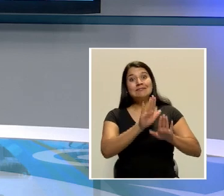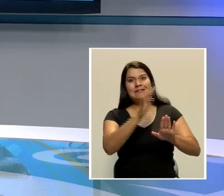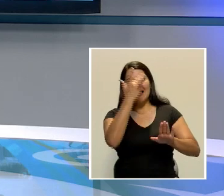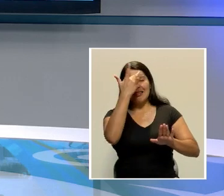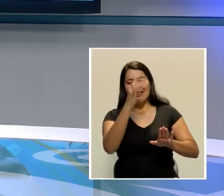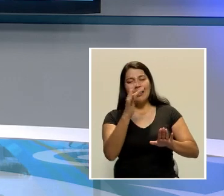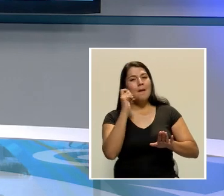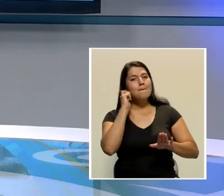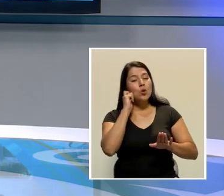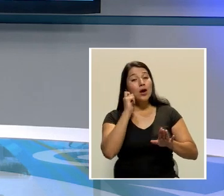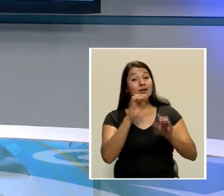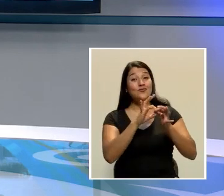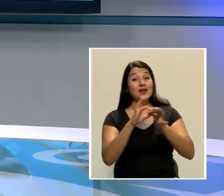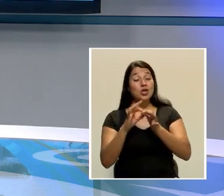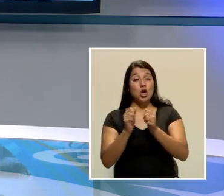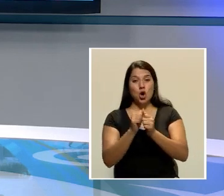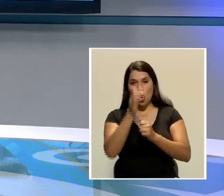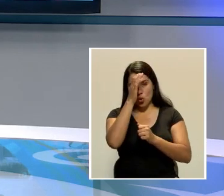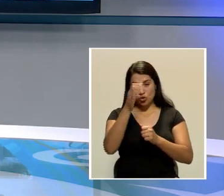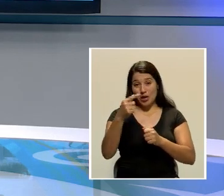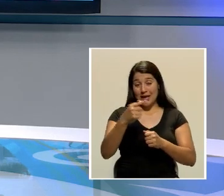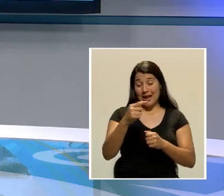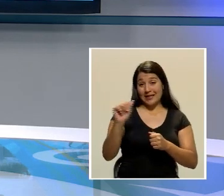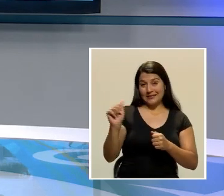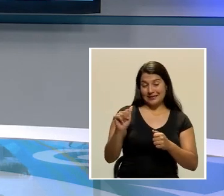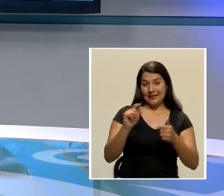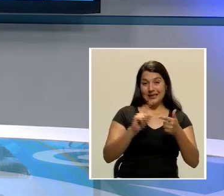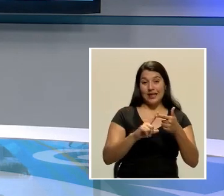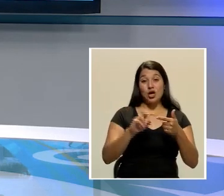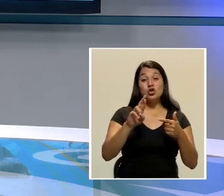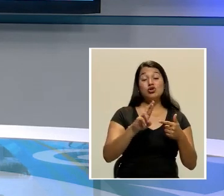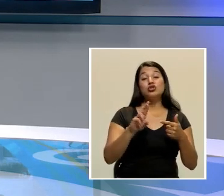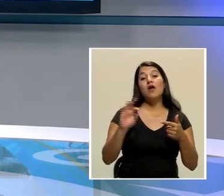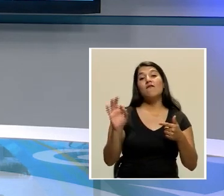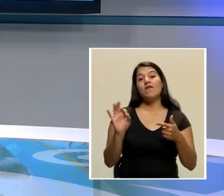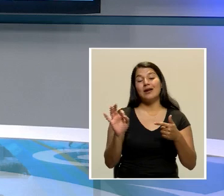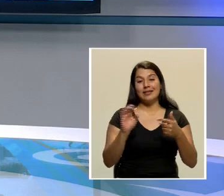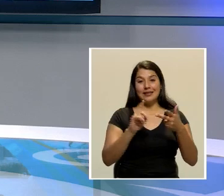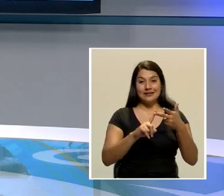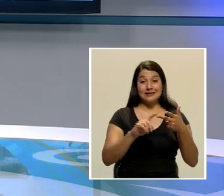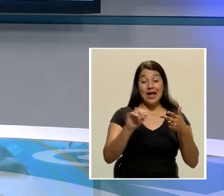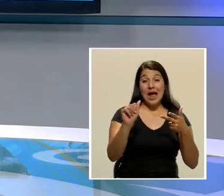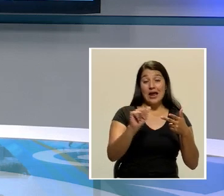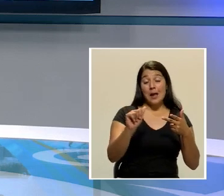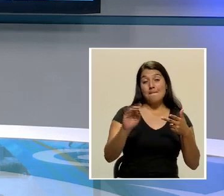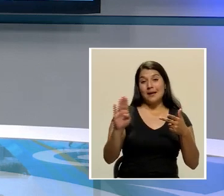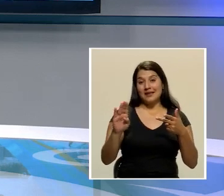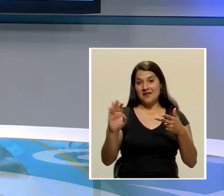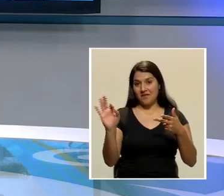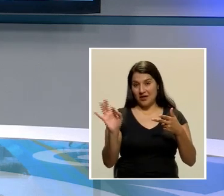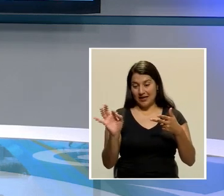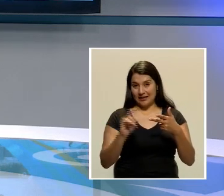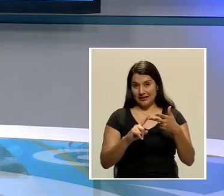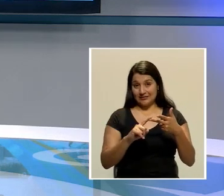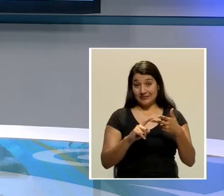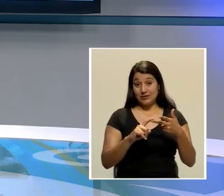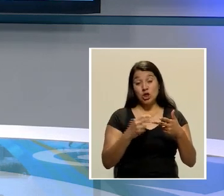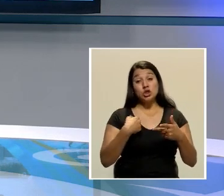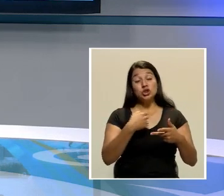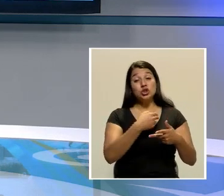interferir en los próximos comicios en los que Trump busca la reelección. Desde su creación en 1984, el programa